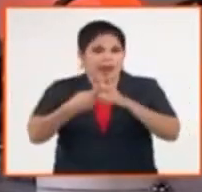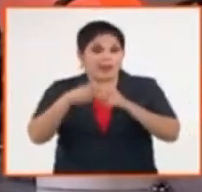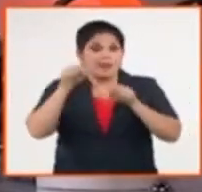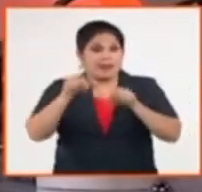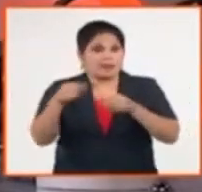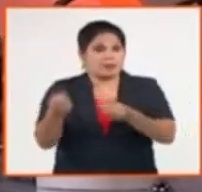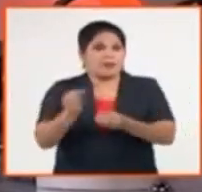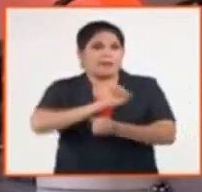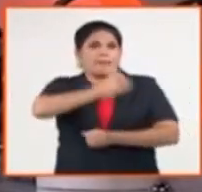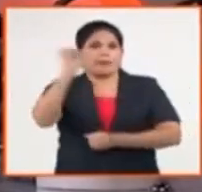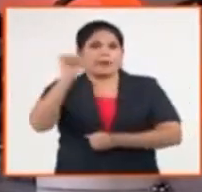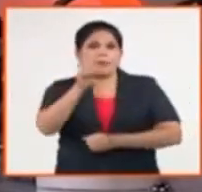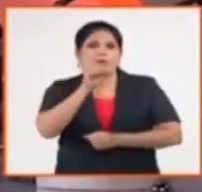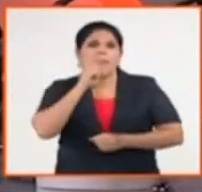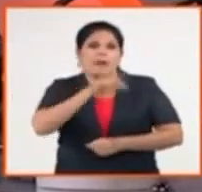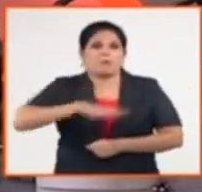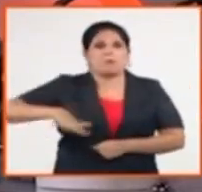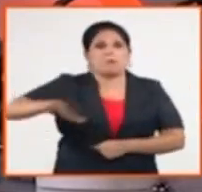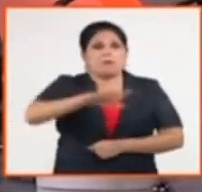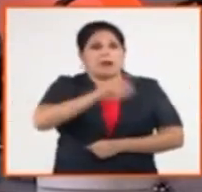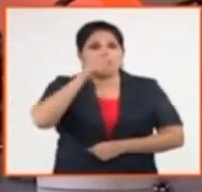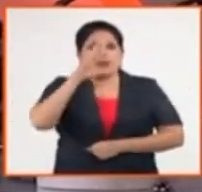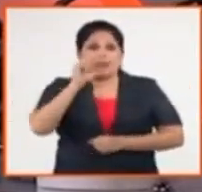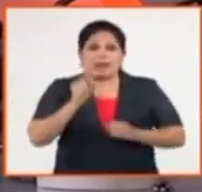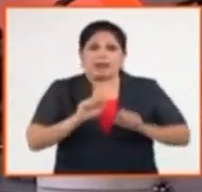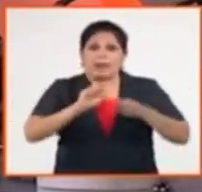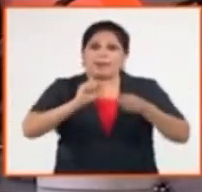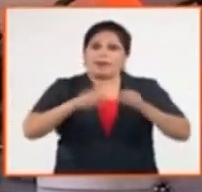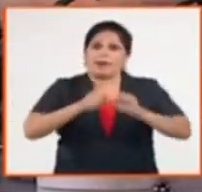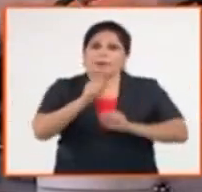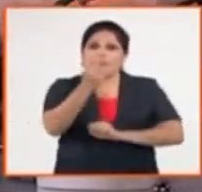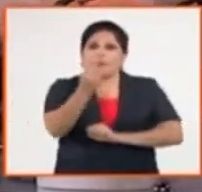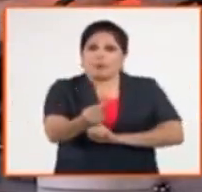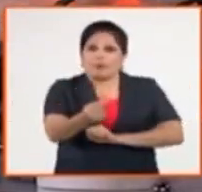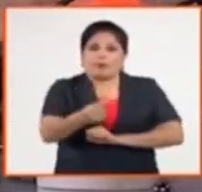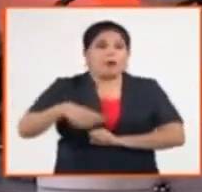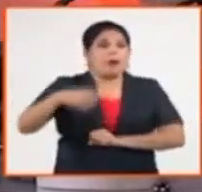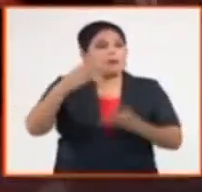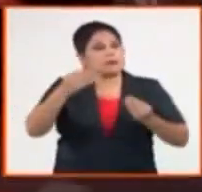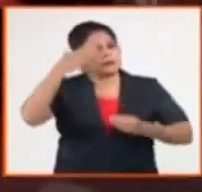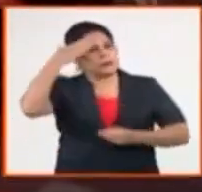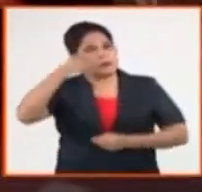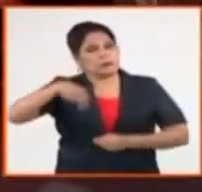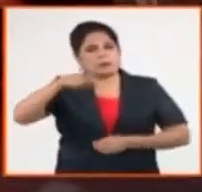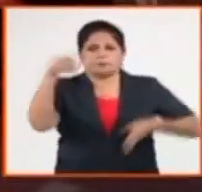el premio del barrio de nuestros comités de defensa de la revolución. Muchísimas gracias a ustedes